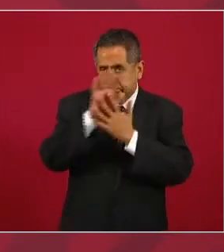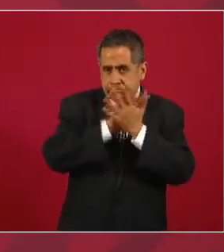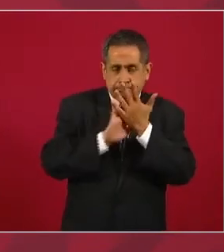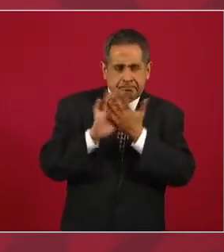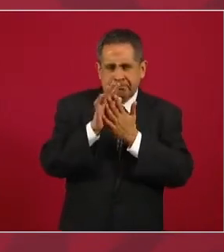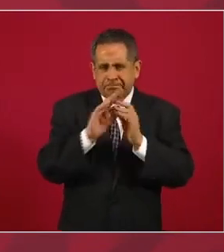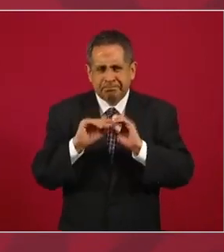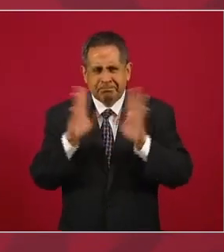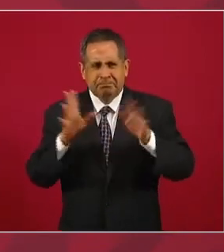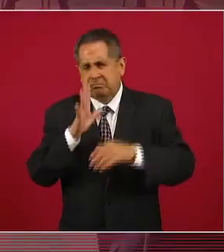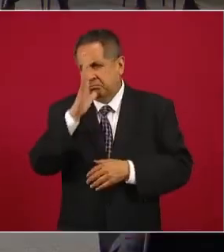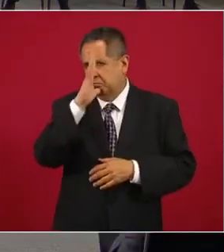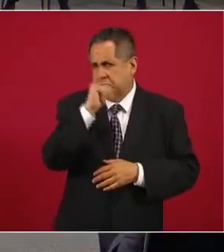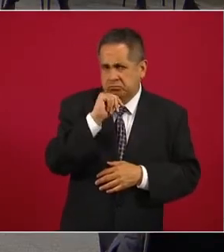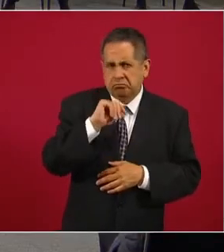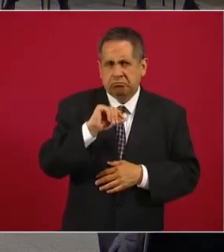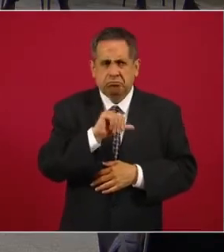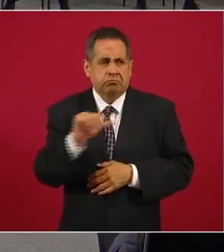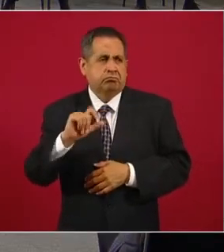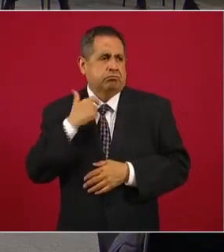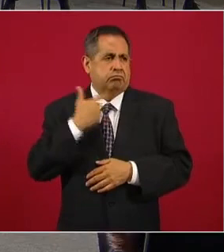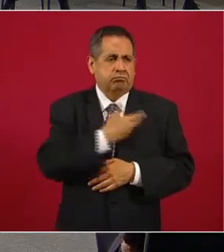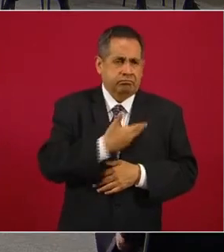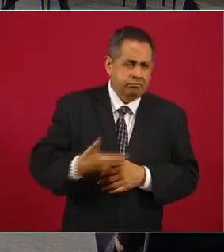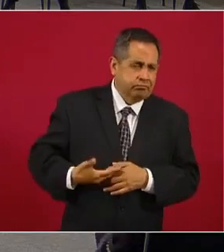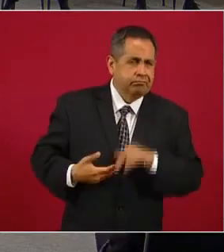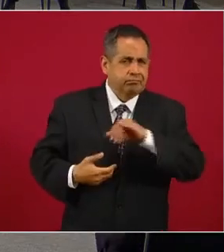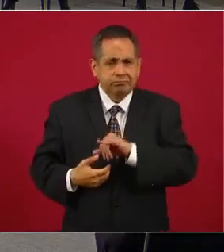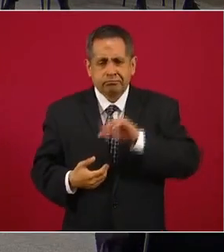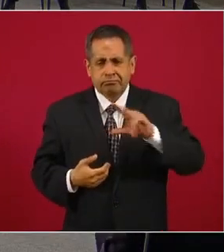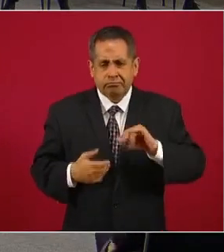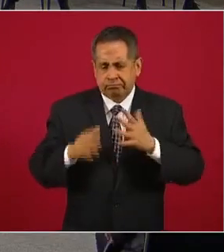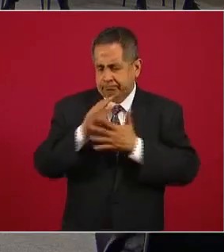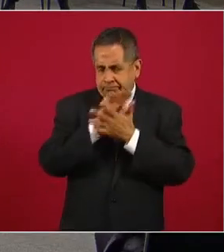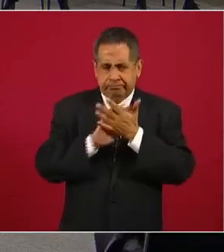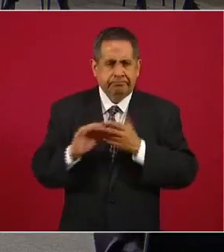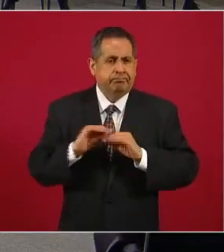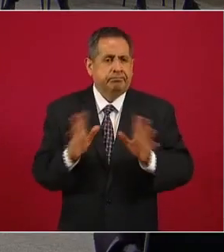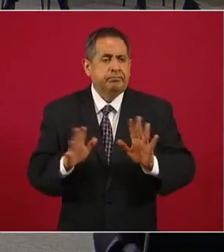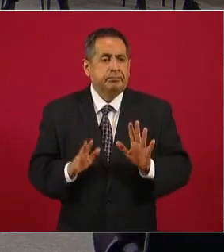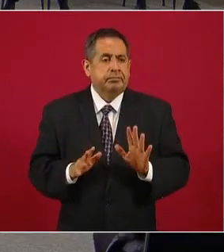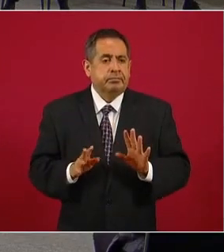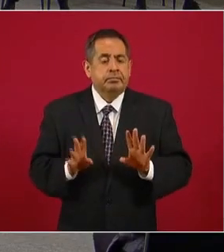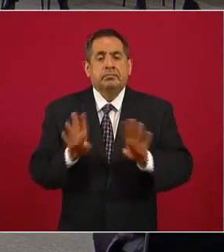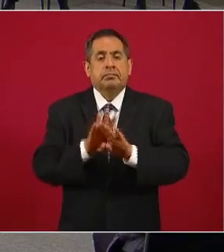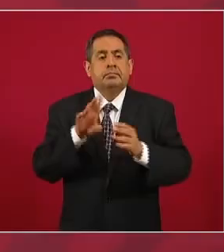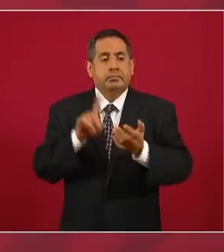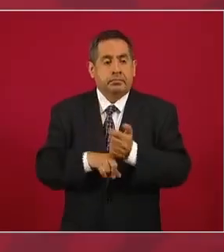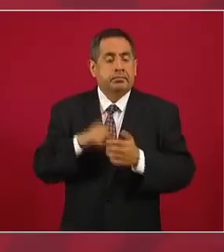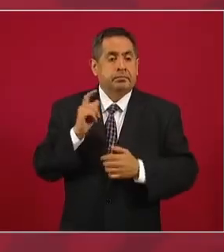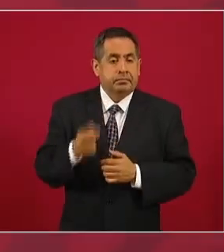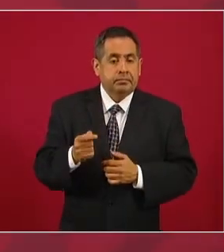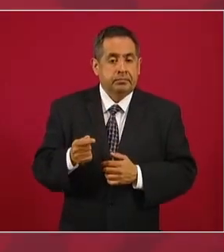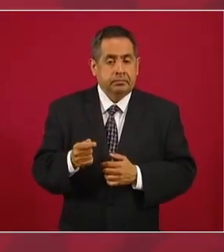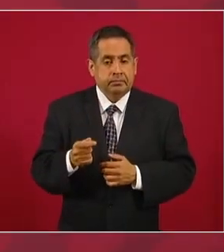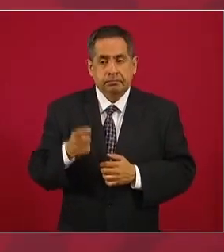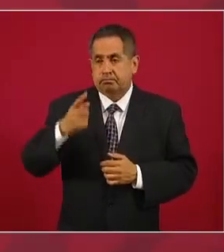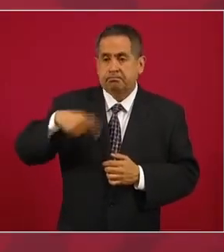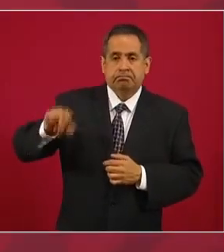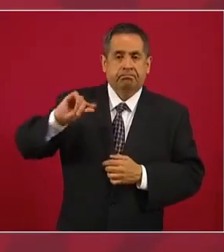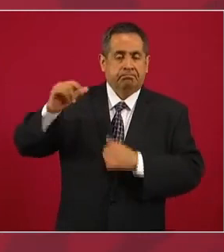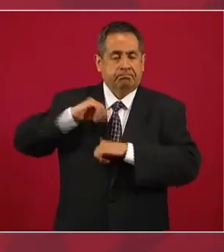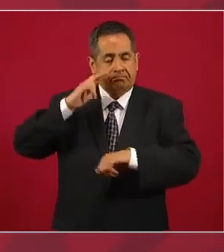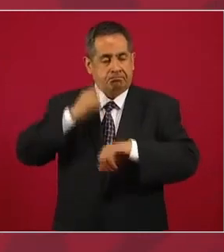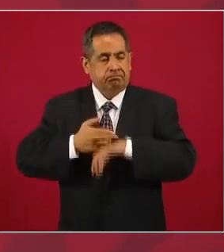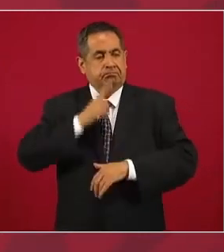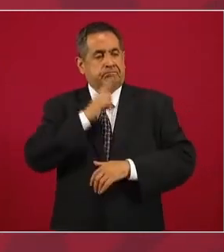incertidumbre sobre este tema. Entonces, va a ayudar a que las autoridades competentes resuelvan,